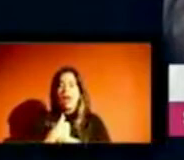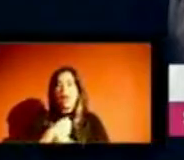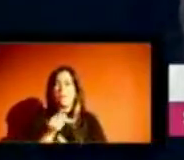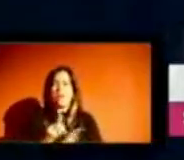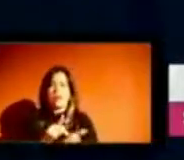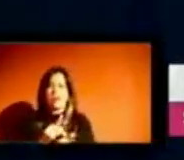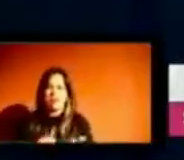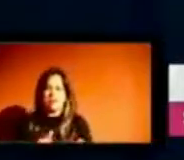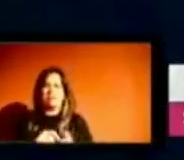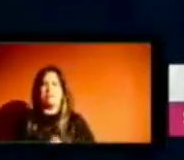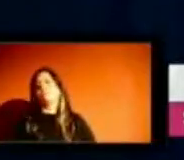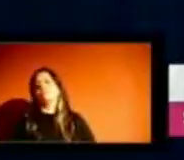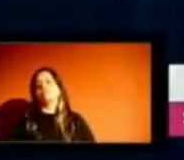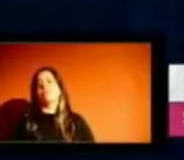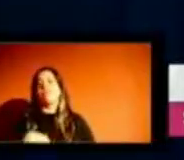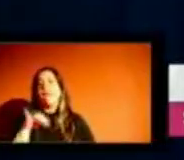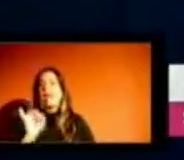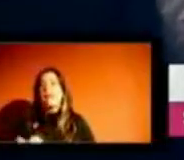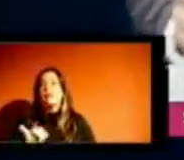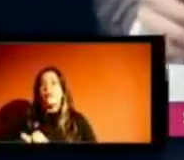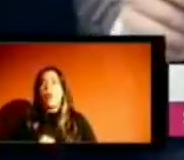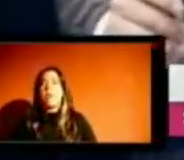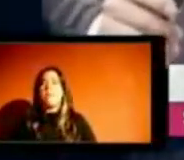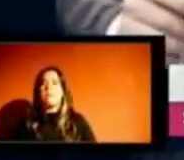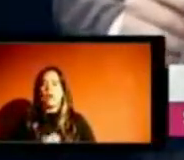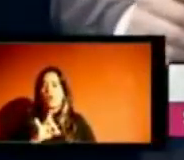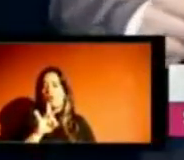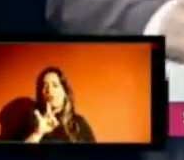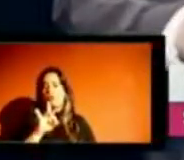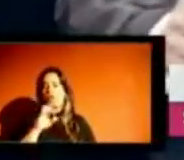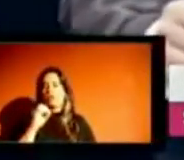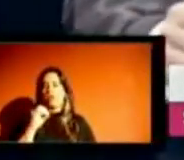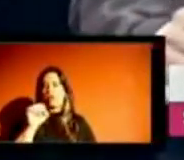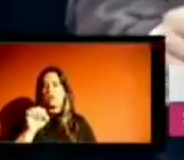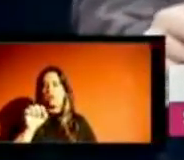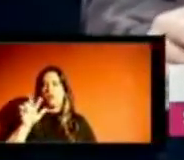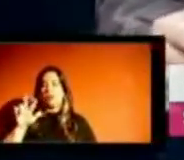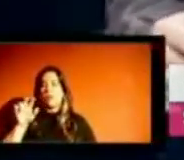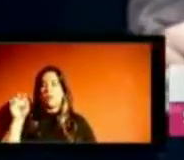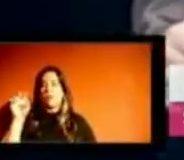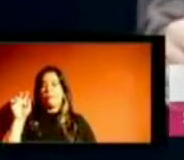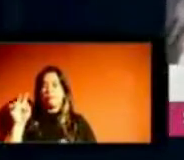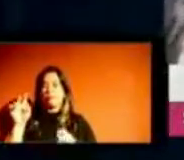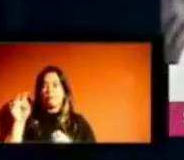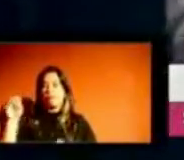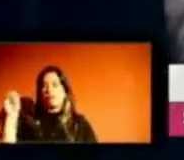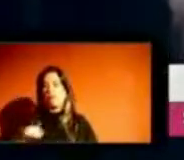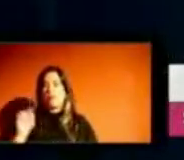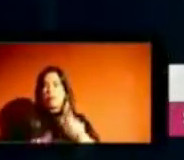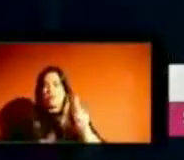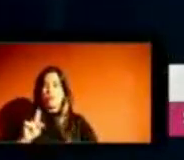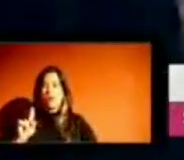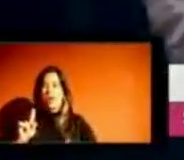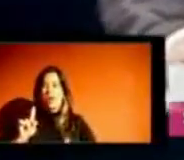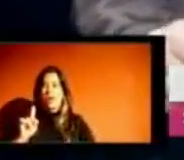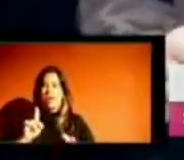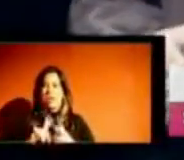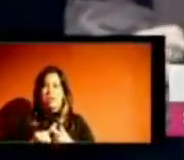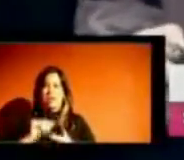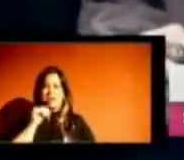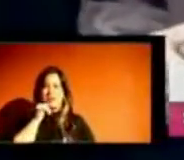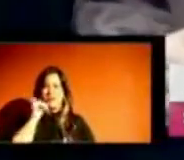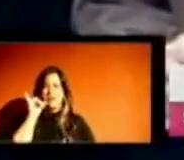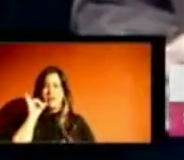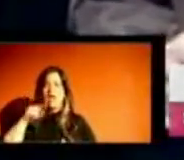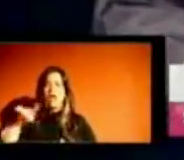planilla es un elemento donde el 80.3% de las personas a la fecha de ayer consideran que